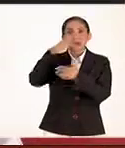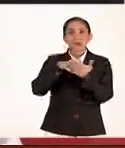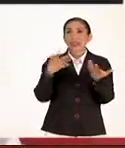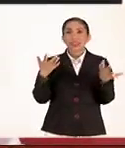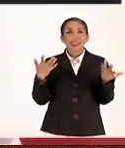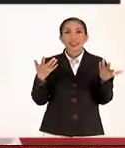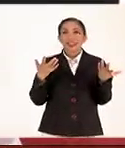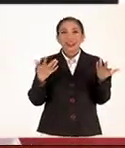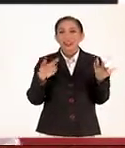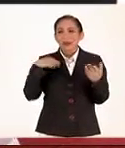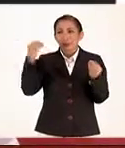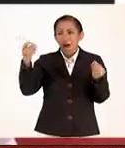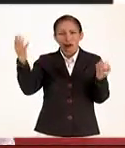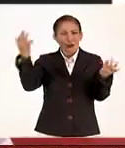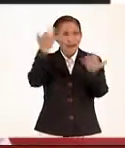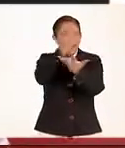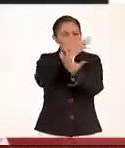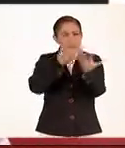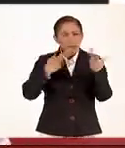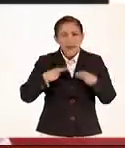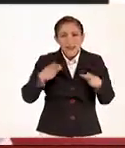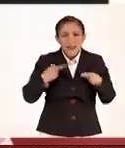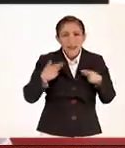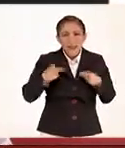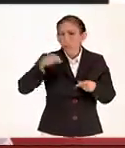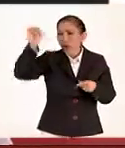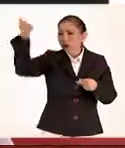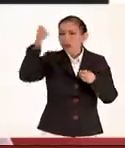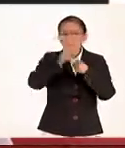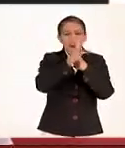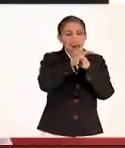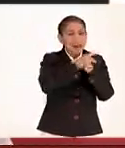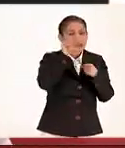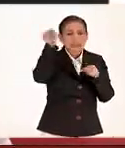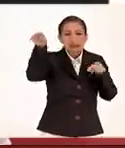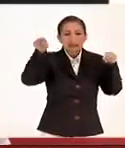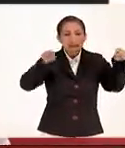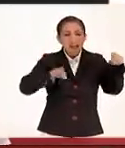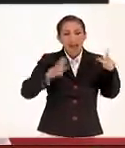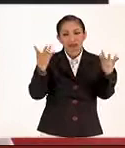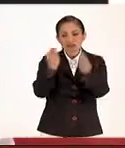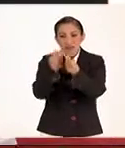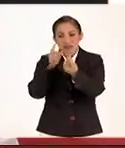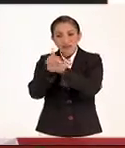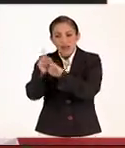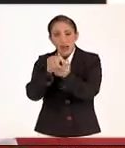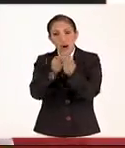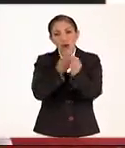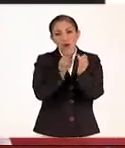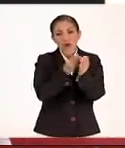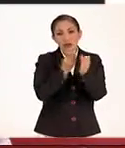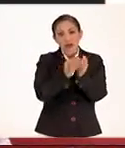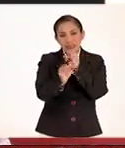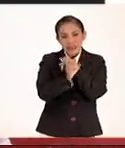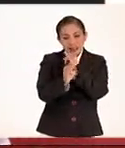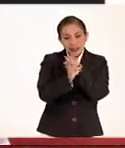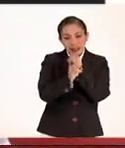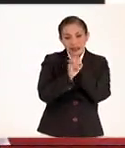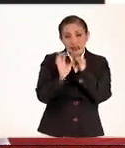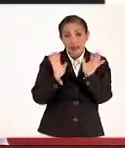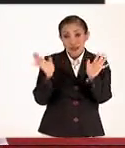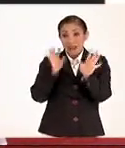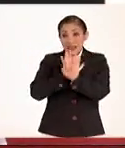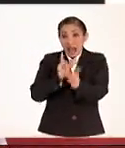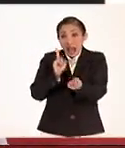no o sea ver a tantas personas tantos chicos de otros países con los que convivimos en un curso que tuvimos en línea y pues ya